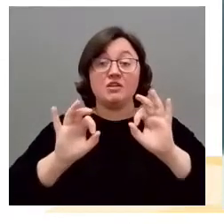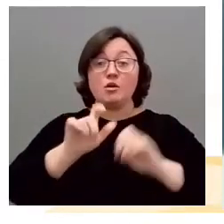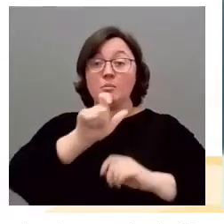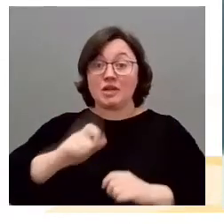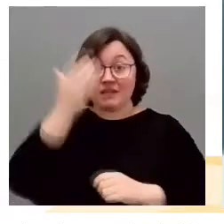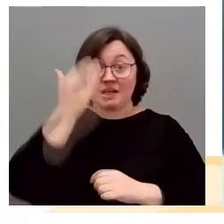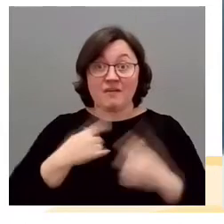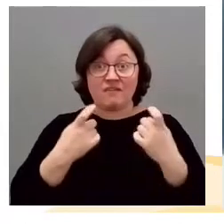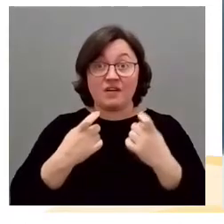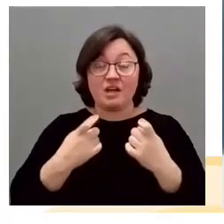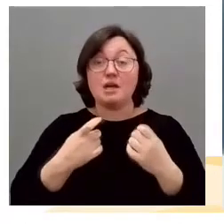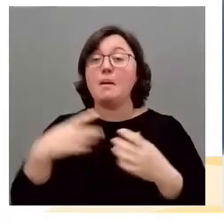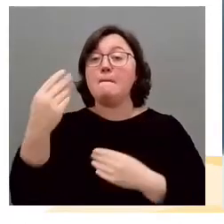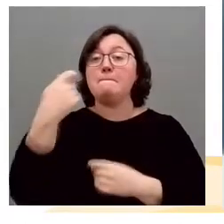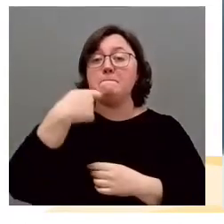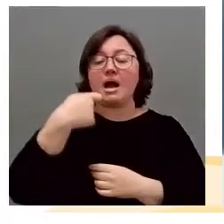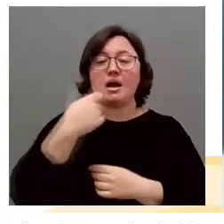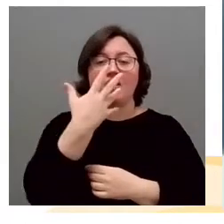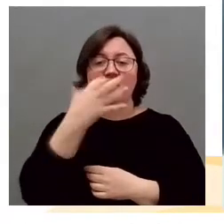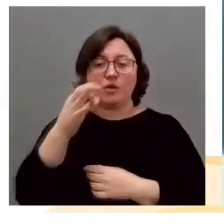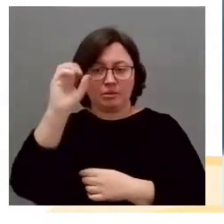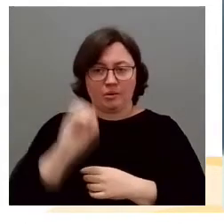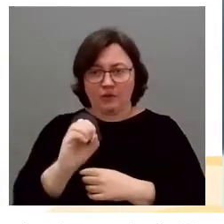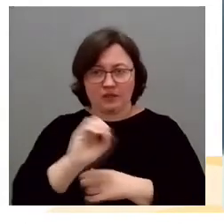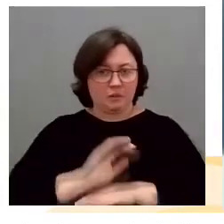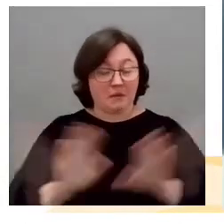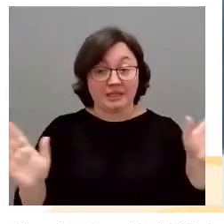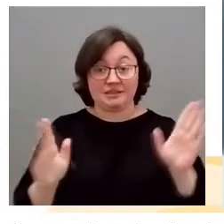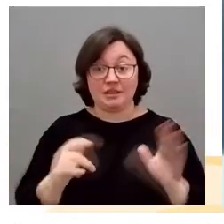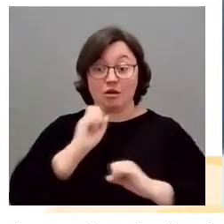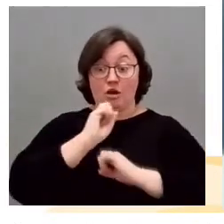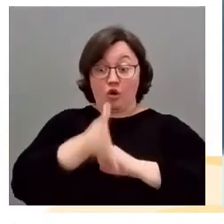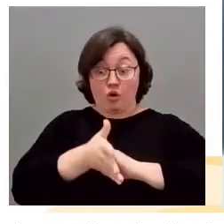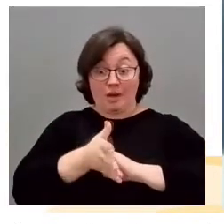específico. Y con el coronavirus,